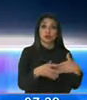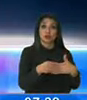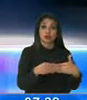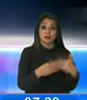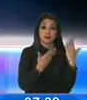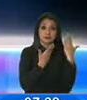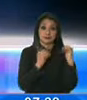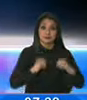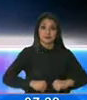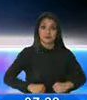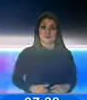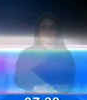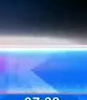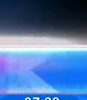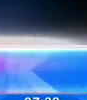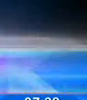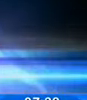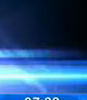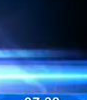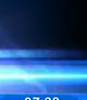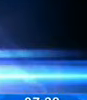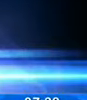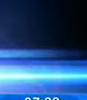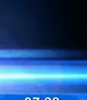$112.50 en 2017 a